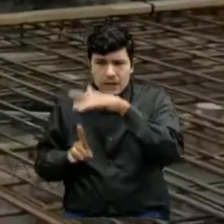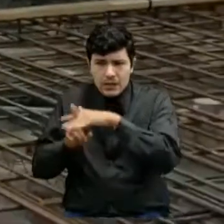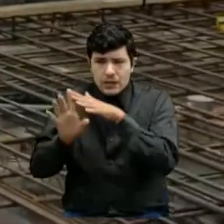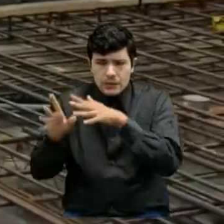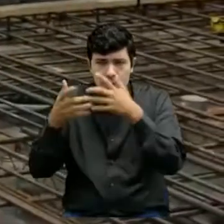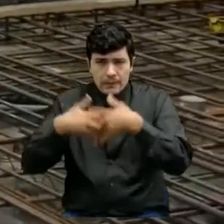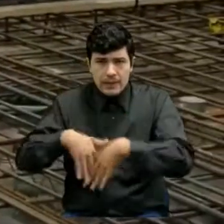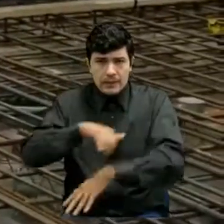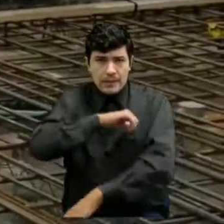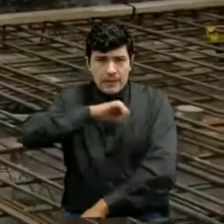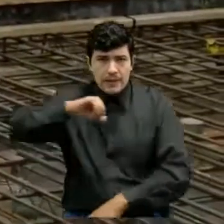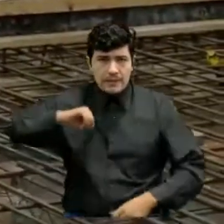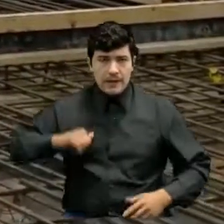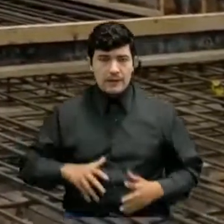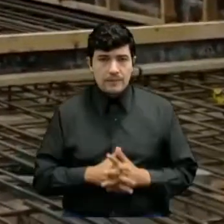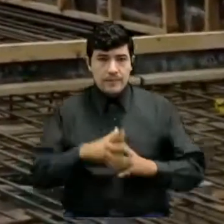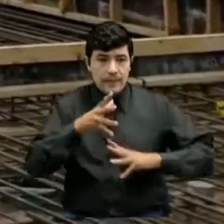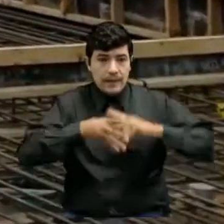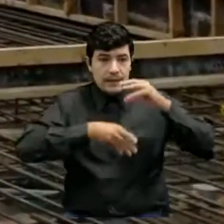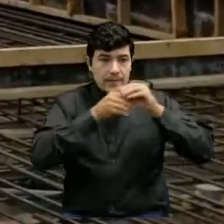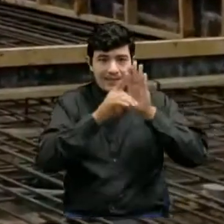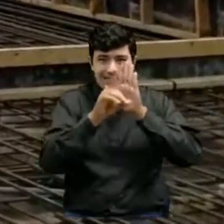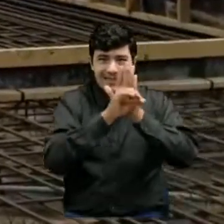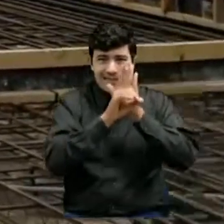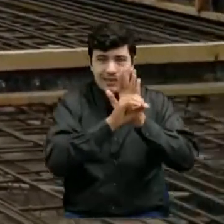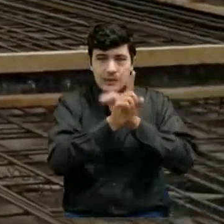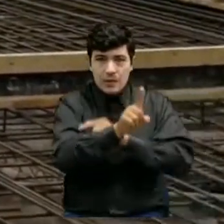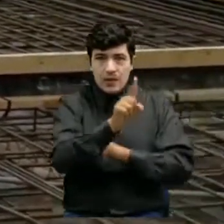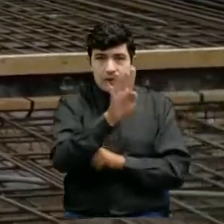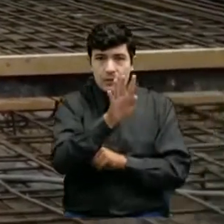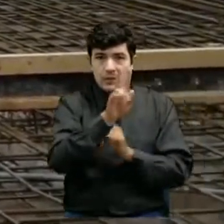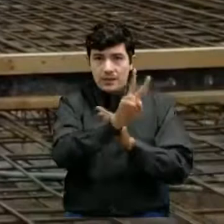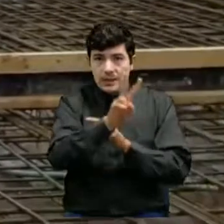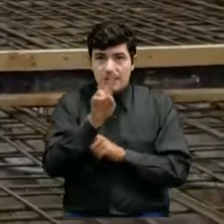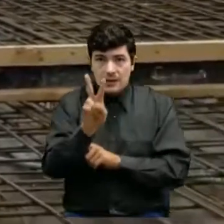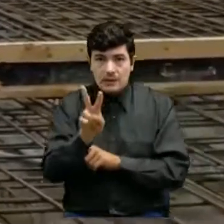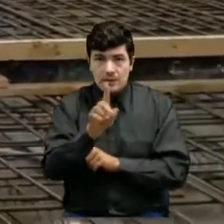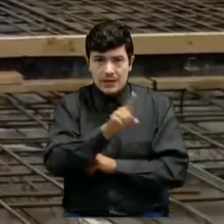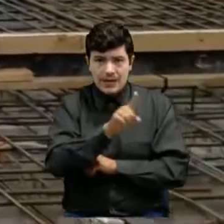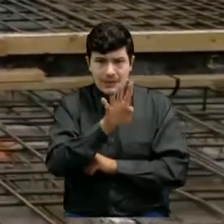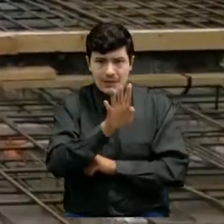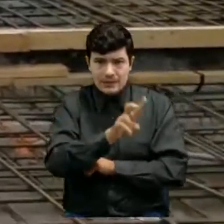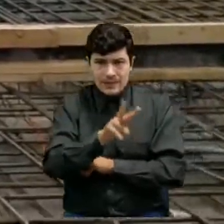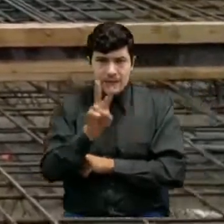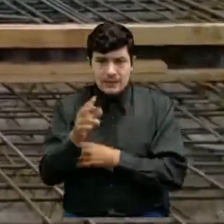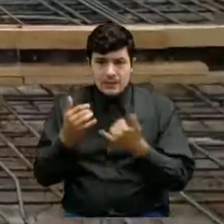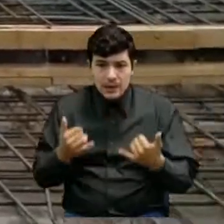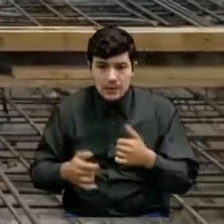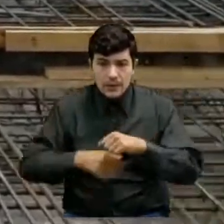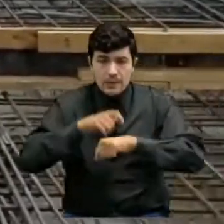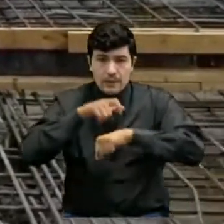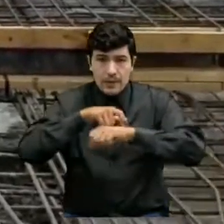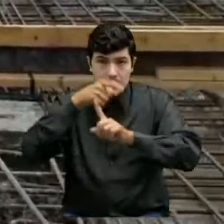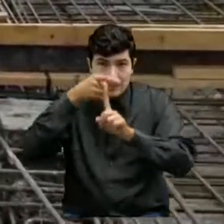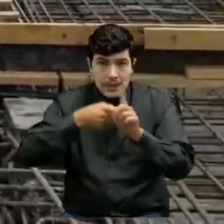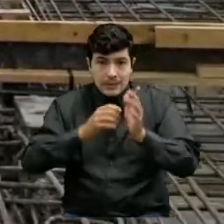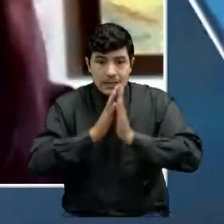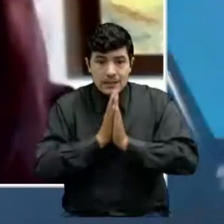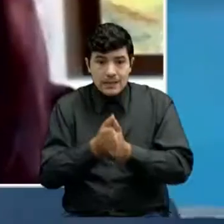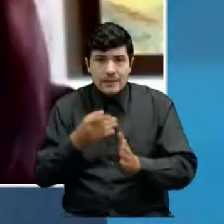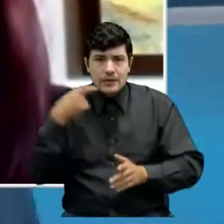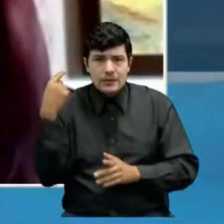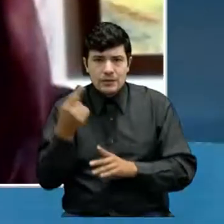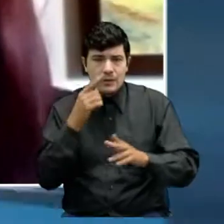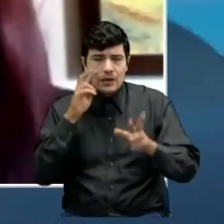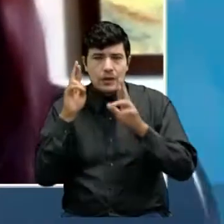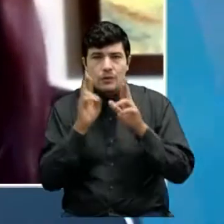empresa privada. El decreto 1422 que emitieron para este momento, para diciembre, solamente atañe a